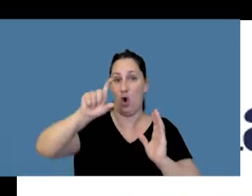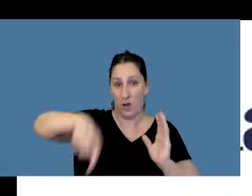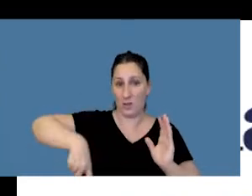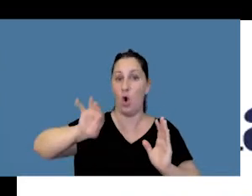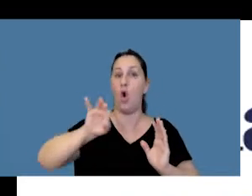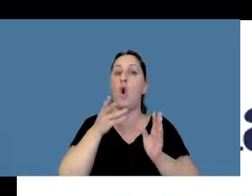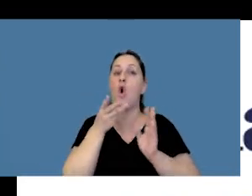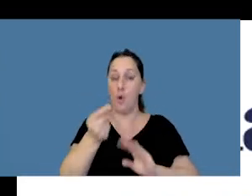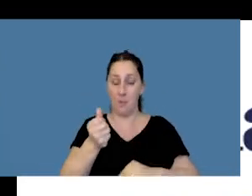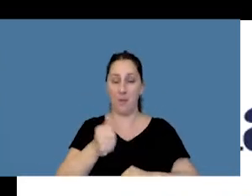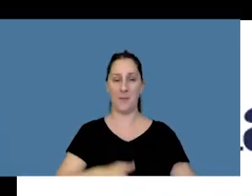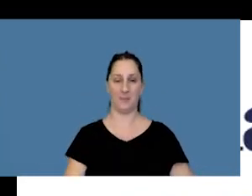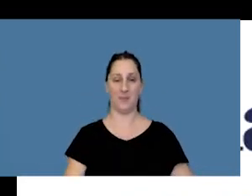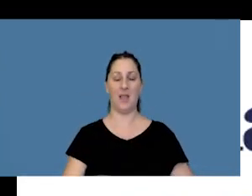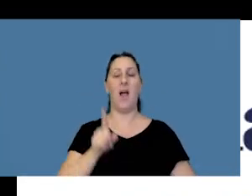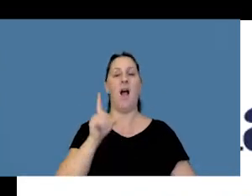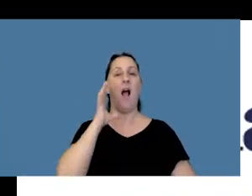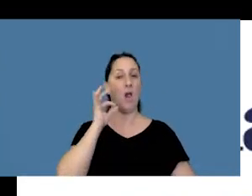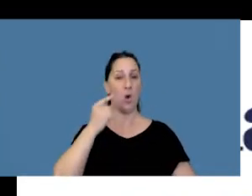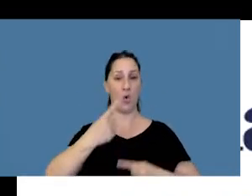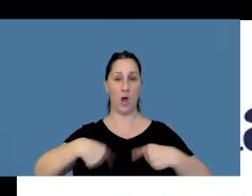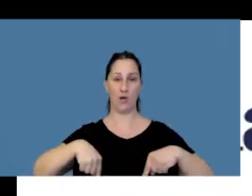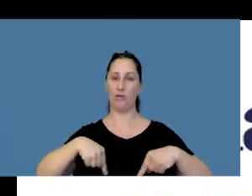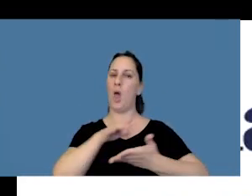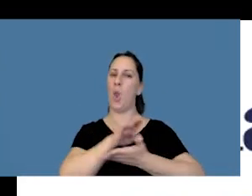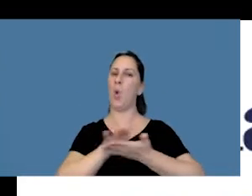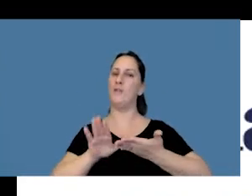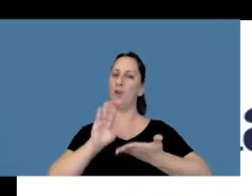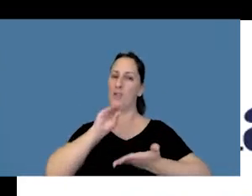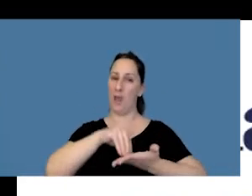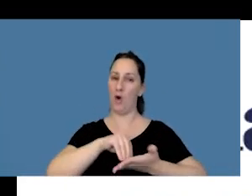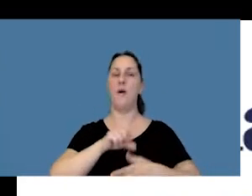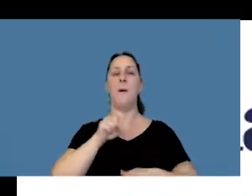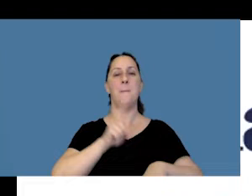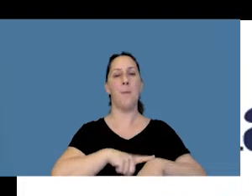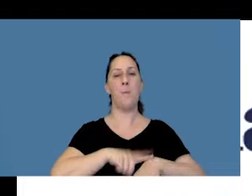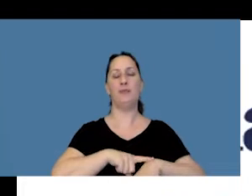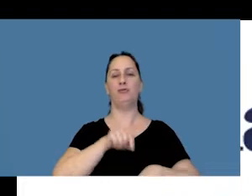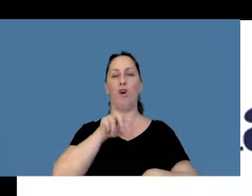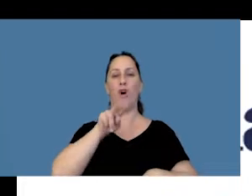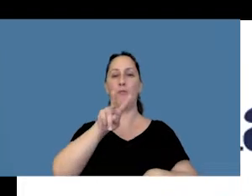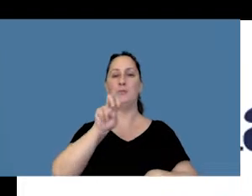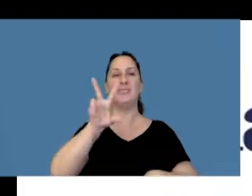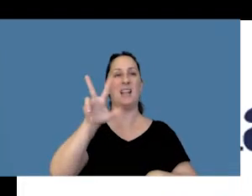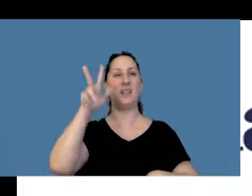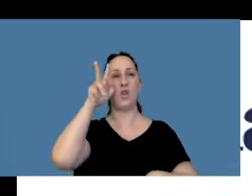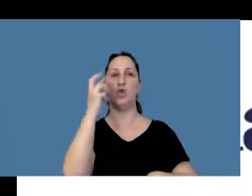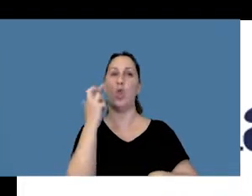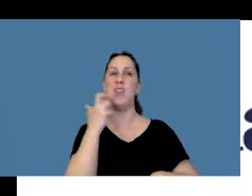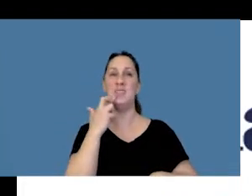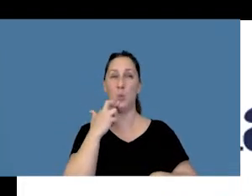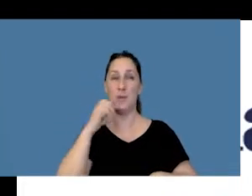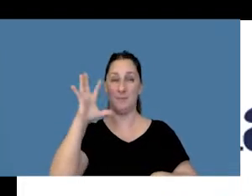de compra, algo que agregó, porque esto con la percepción de la 3819, ¿se